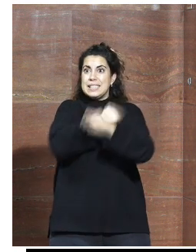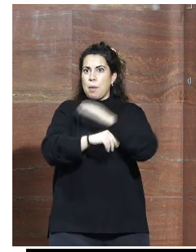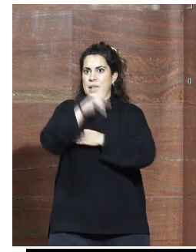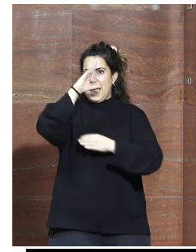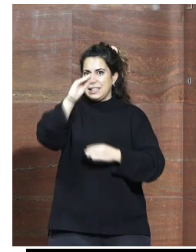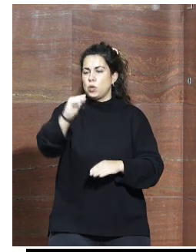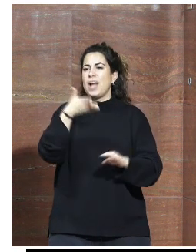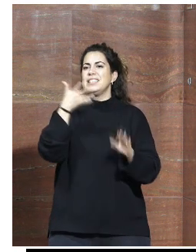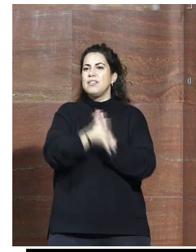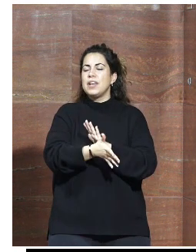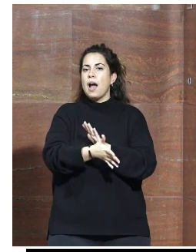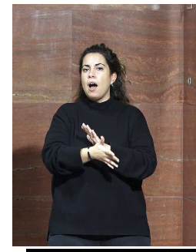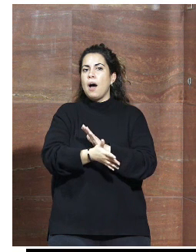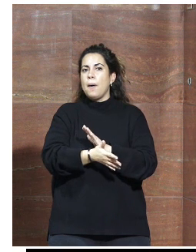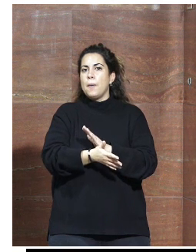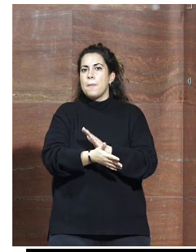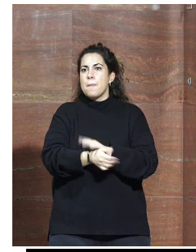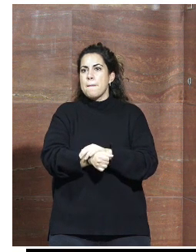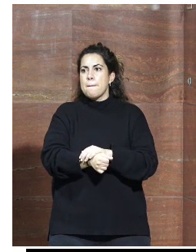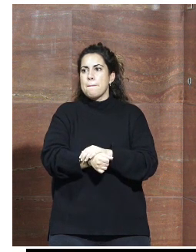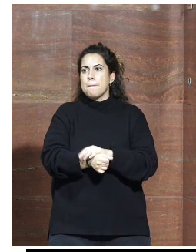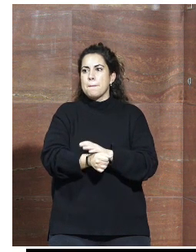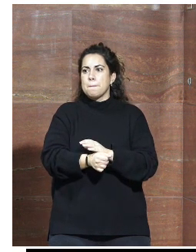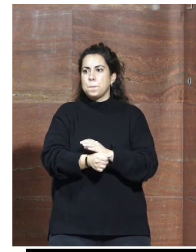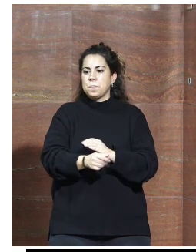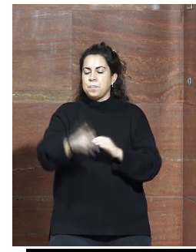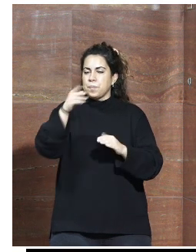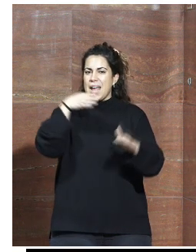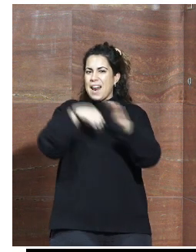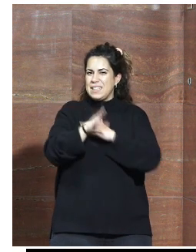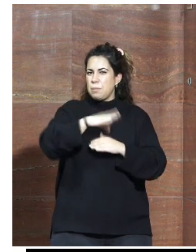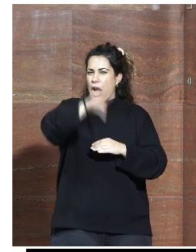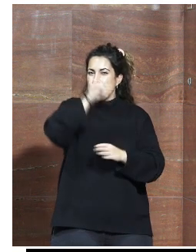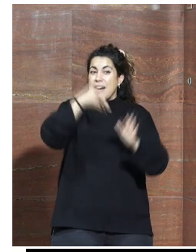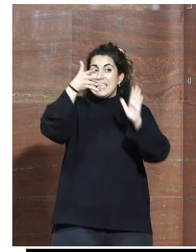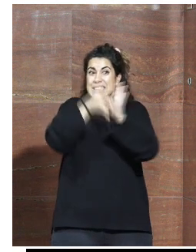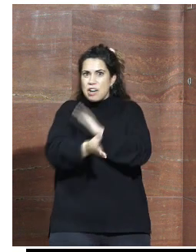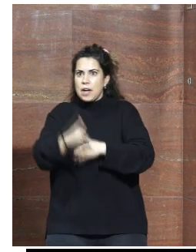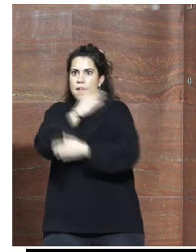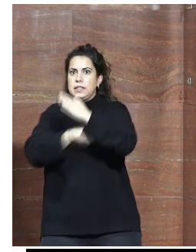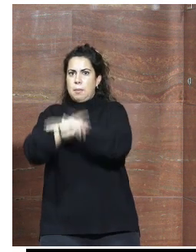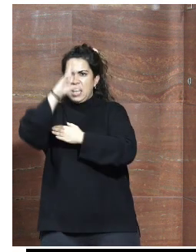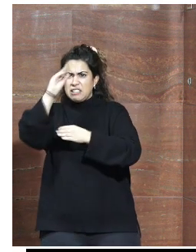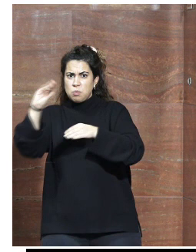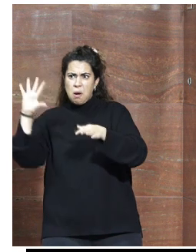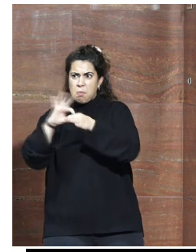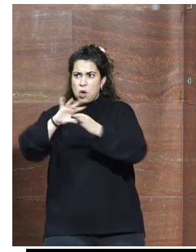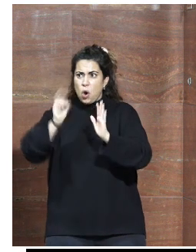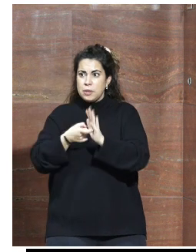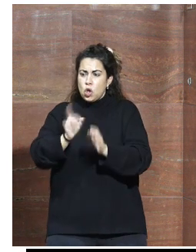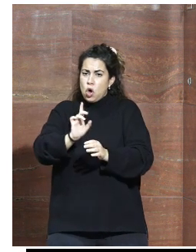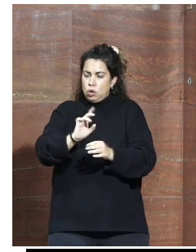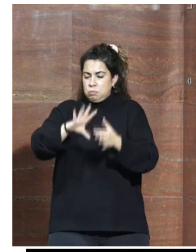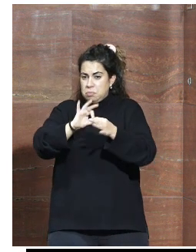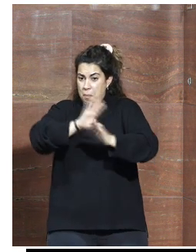es solamente, o mejor dicho, accesibilidad cognitiva no es solamente discapacidad intelectual, es una pata muy importante que yo